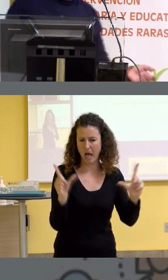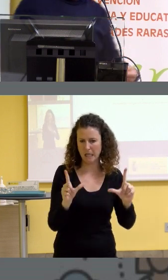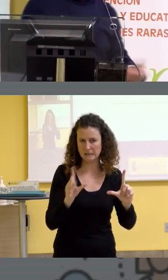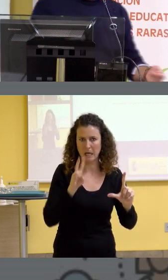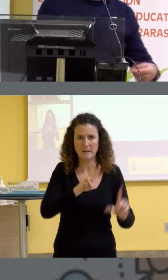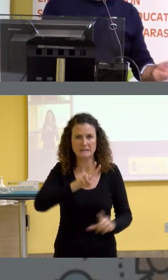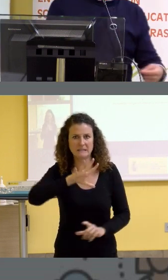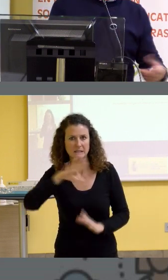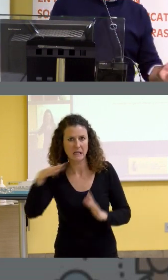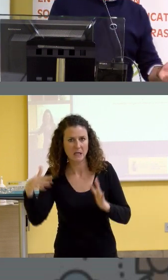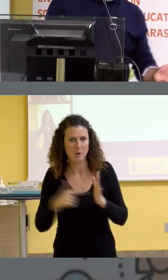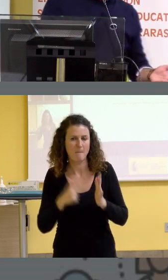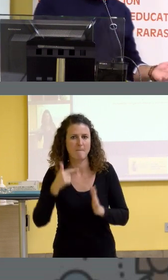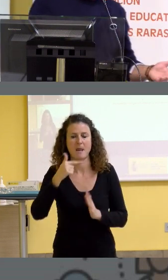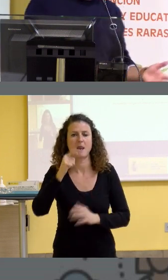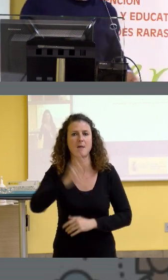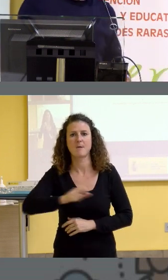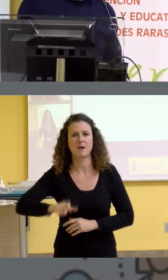tarot.